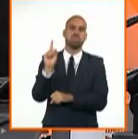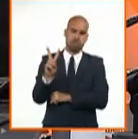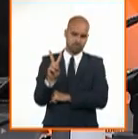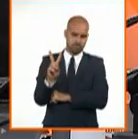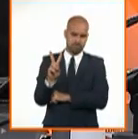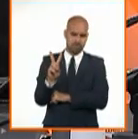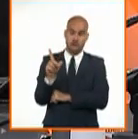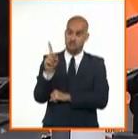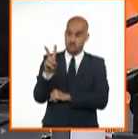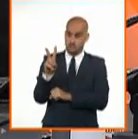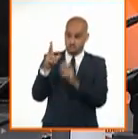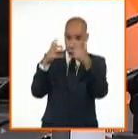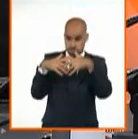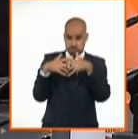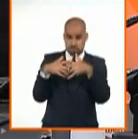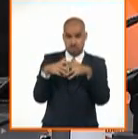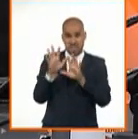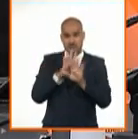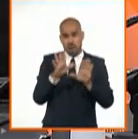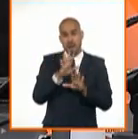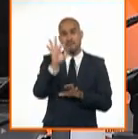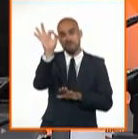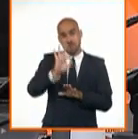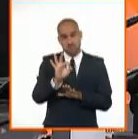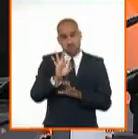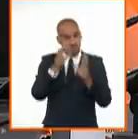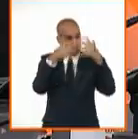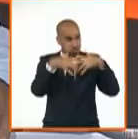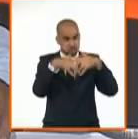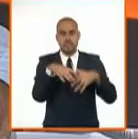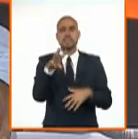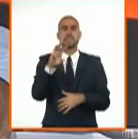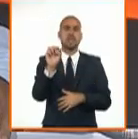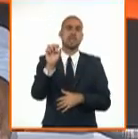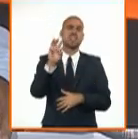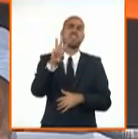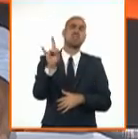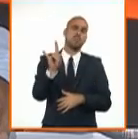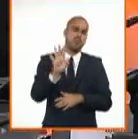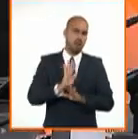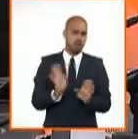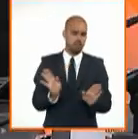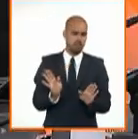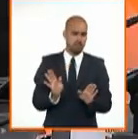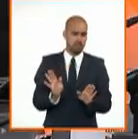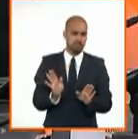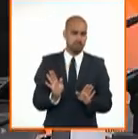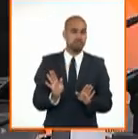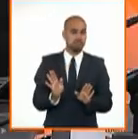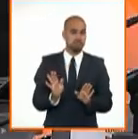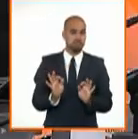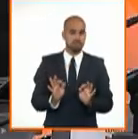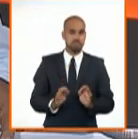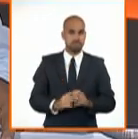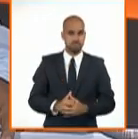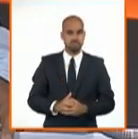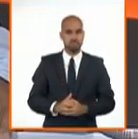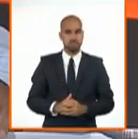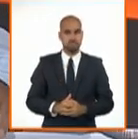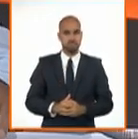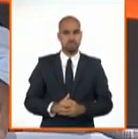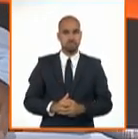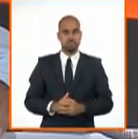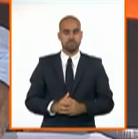produciendo un 39 por ciento de toda la potencia instalada que el sistema eléctrico nacional que es lo que tenemos esto es exactamente así una condición